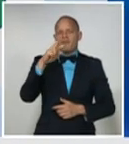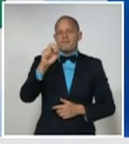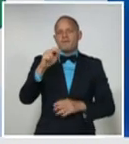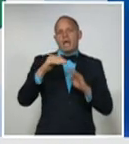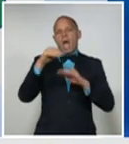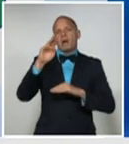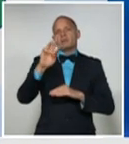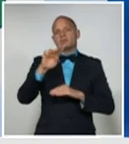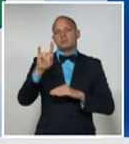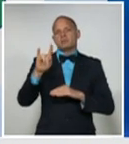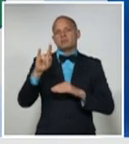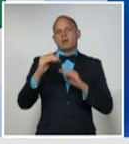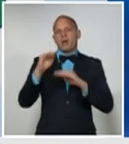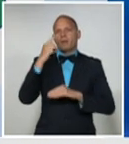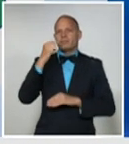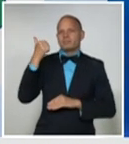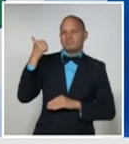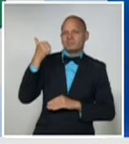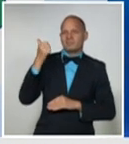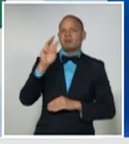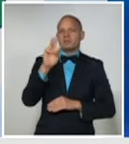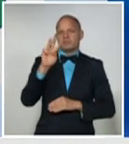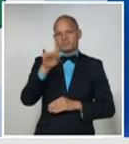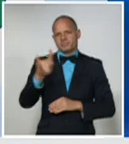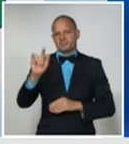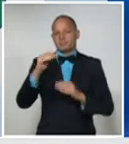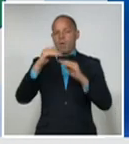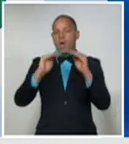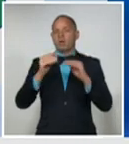339 ayer, de 40 a 59,